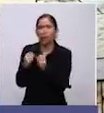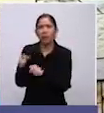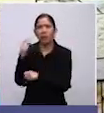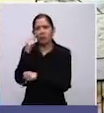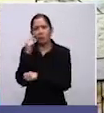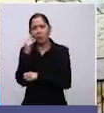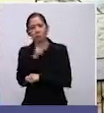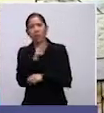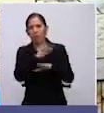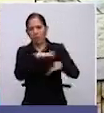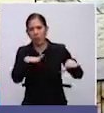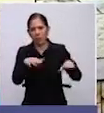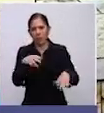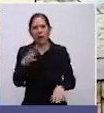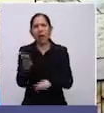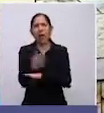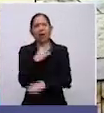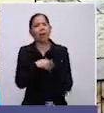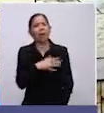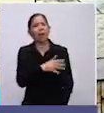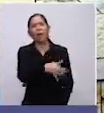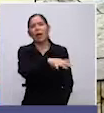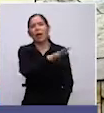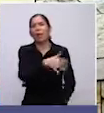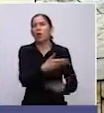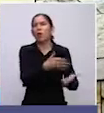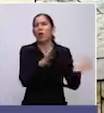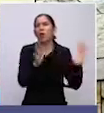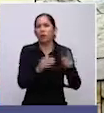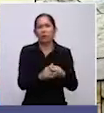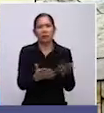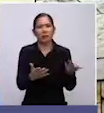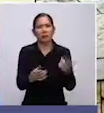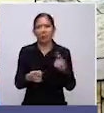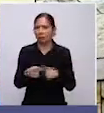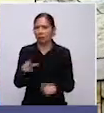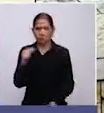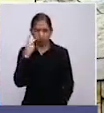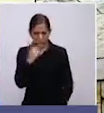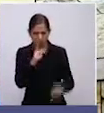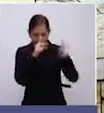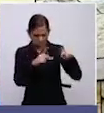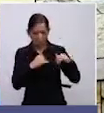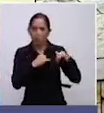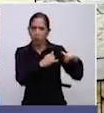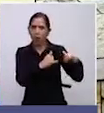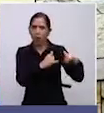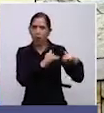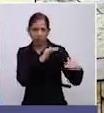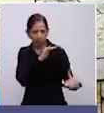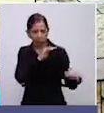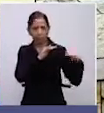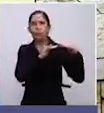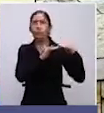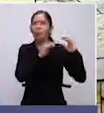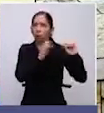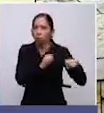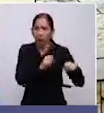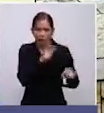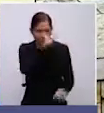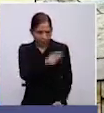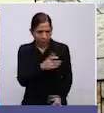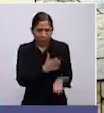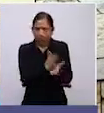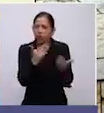niñas, a veces incluso como objetos, ¿no? Así como es. Parte del paisaje, pero no como personas, ¿no? Como seres humanos que además son sujetos